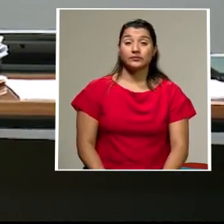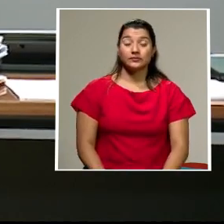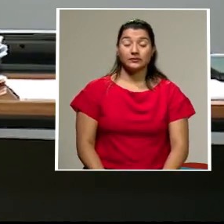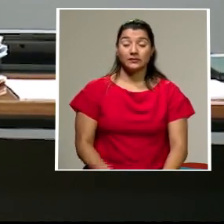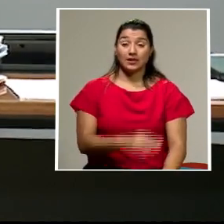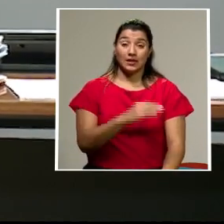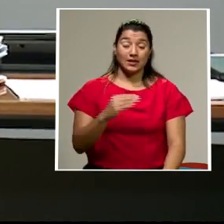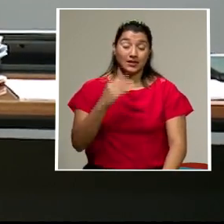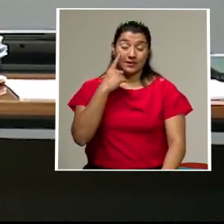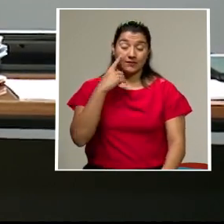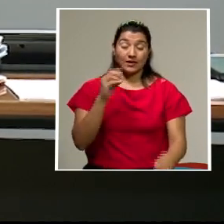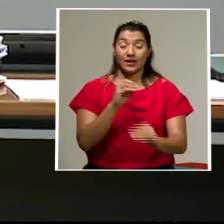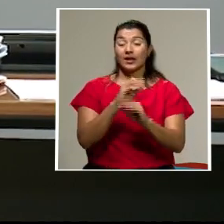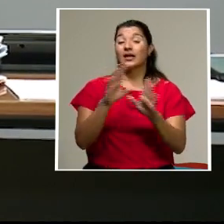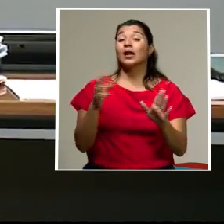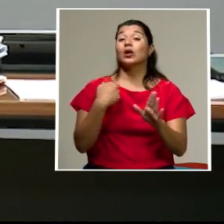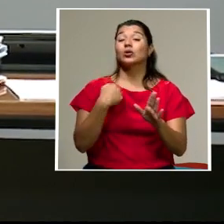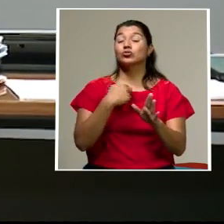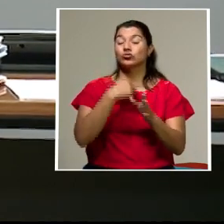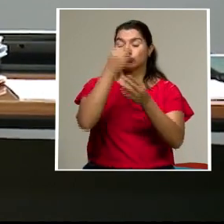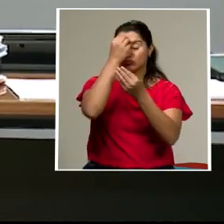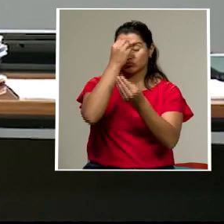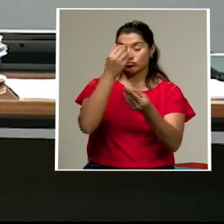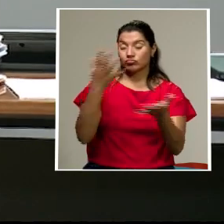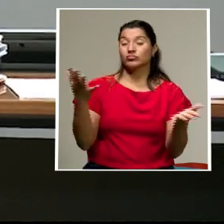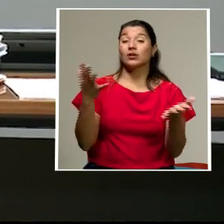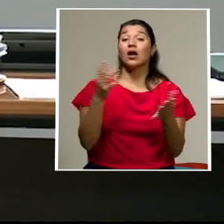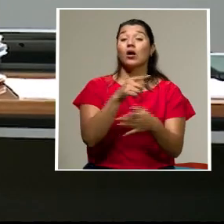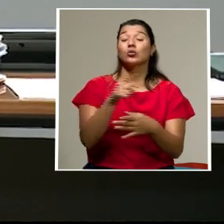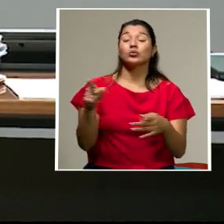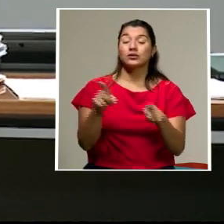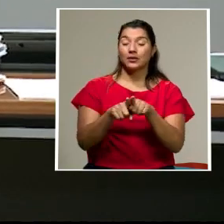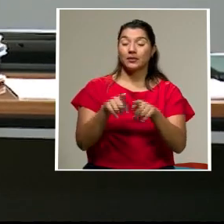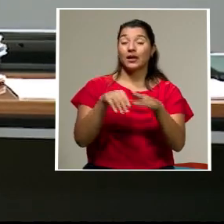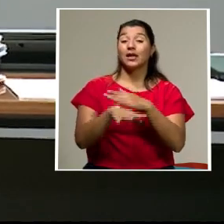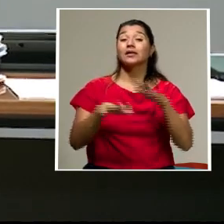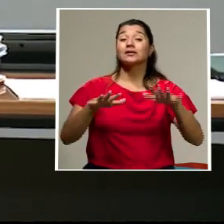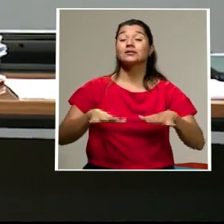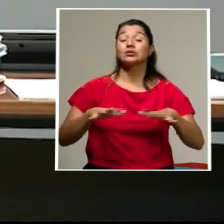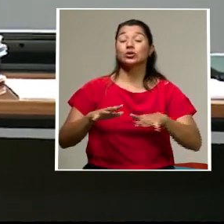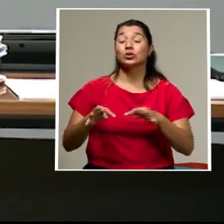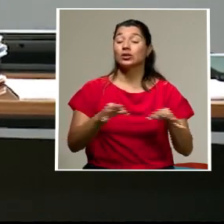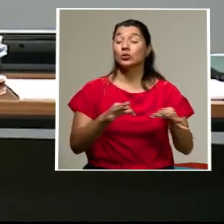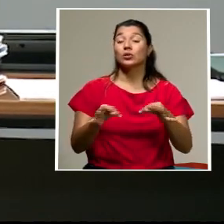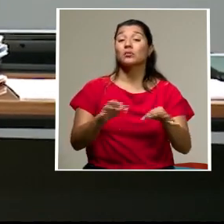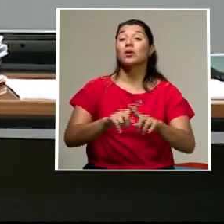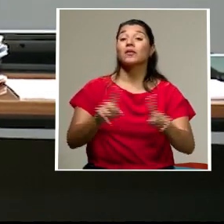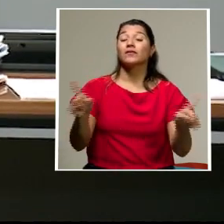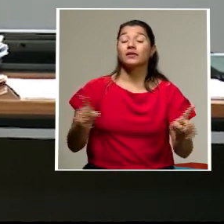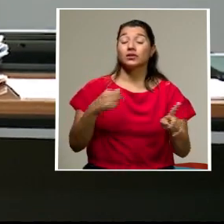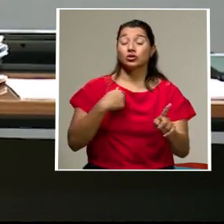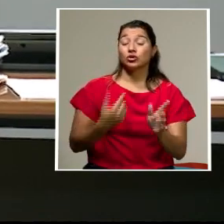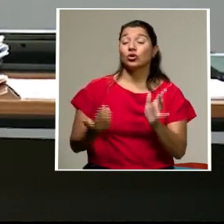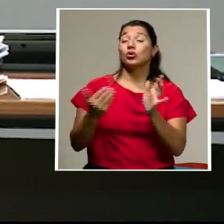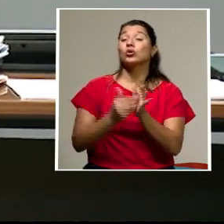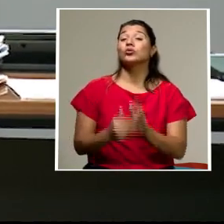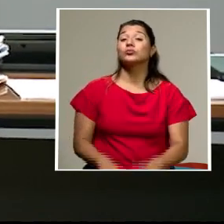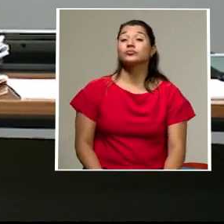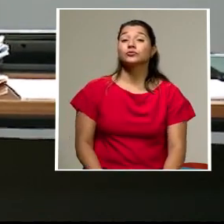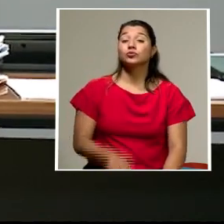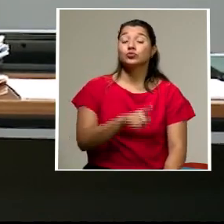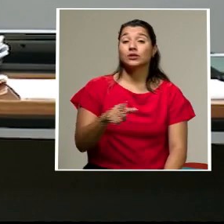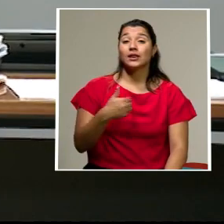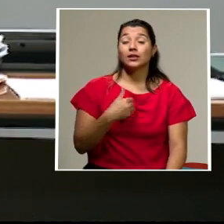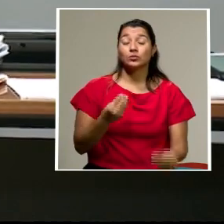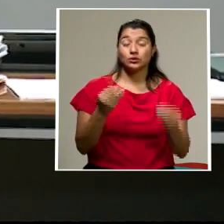y evidentemente se lo estaremos contando también a ustedes acá en Costa Rica Noticias. Con esta información vamos a regresar al set principal, donde tienen